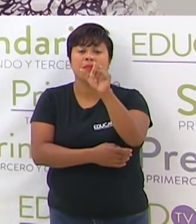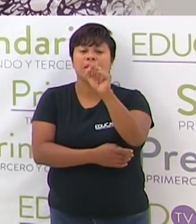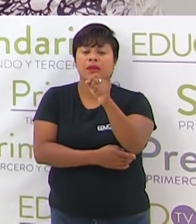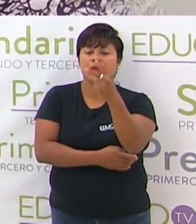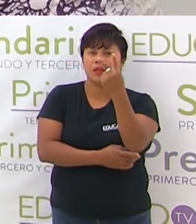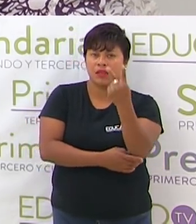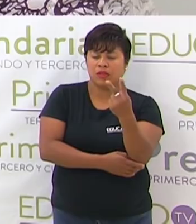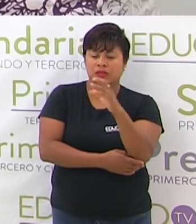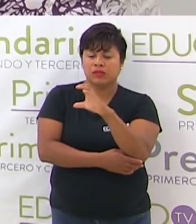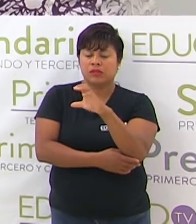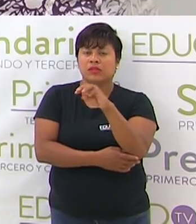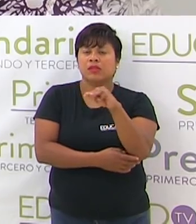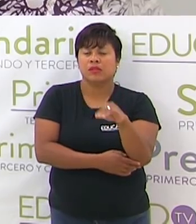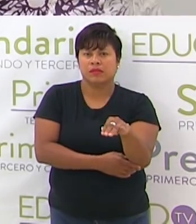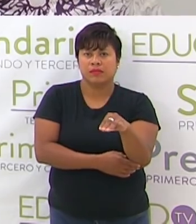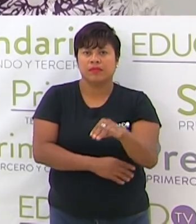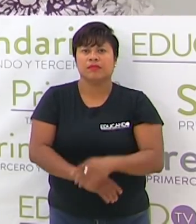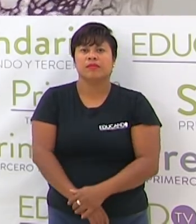de 22